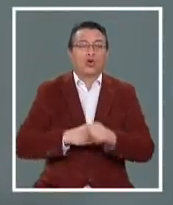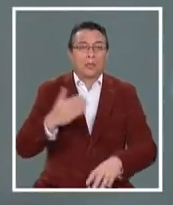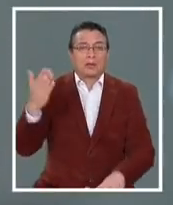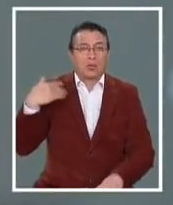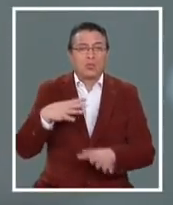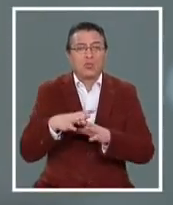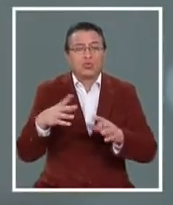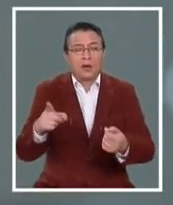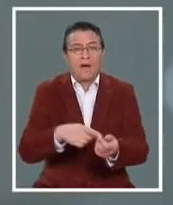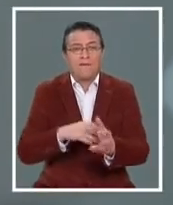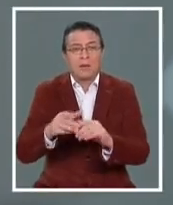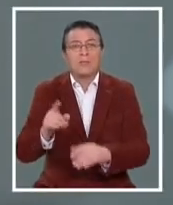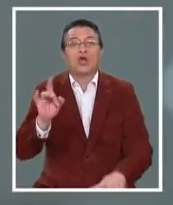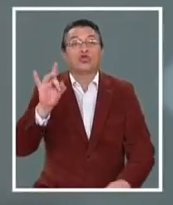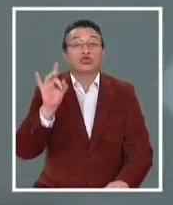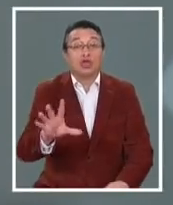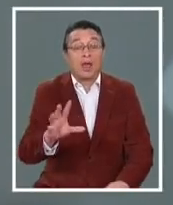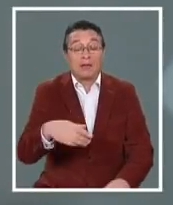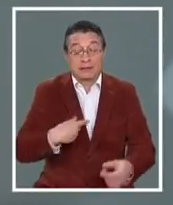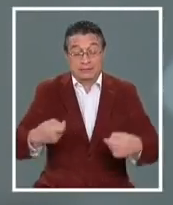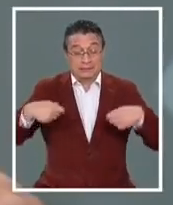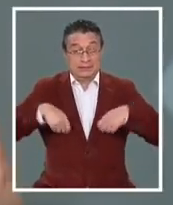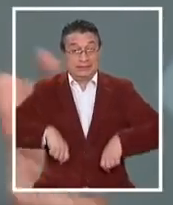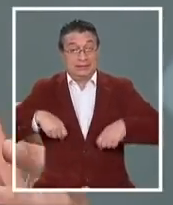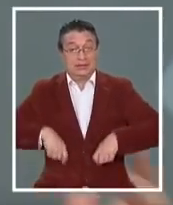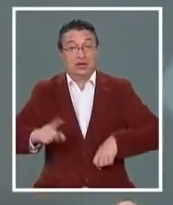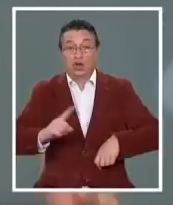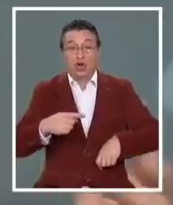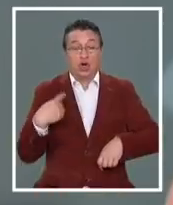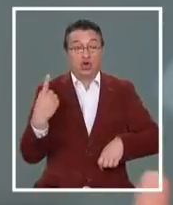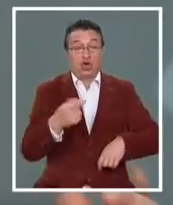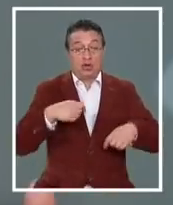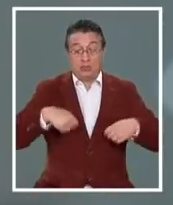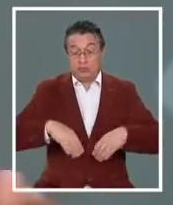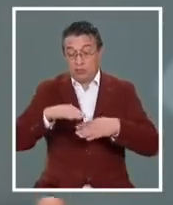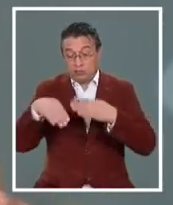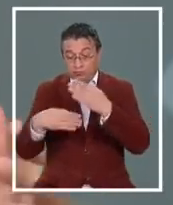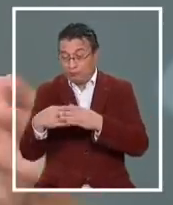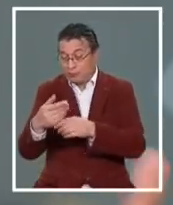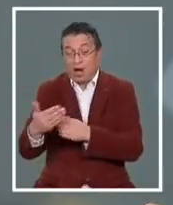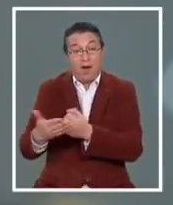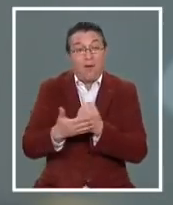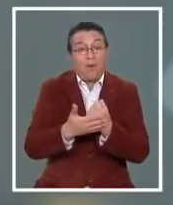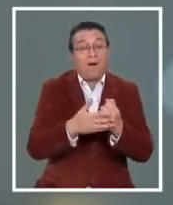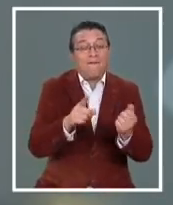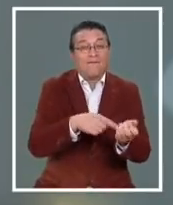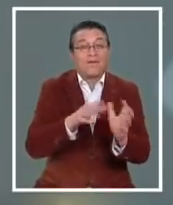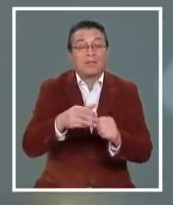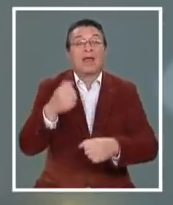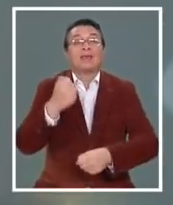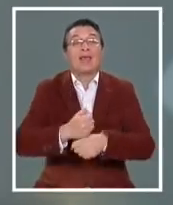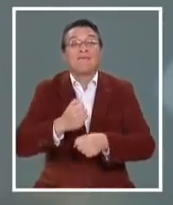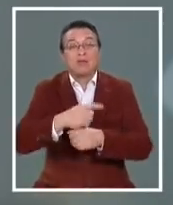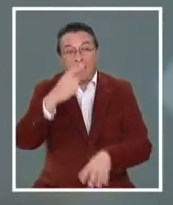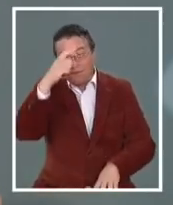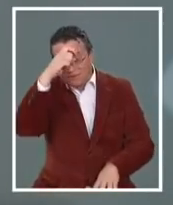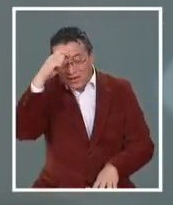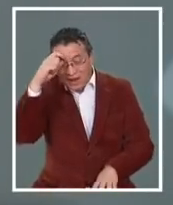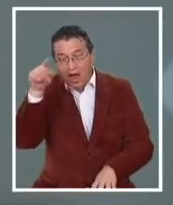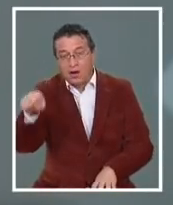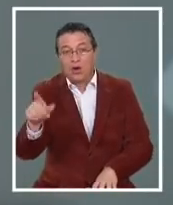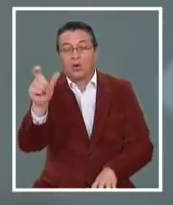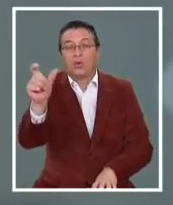familias. Porque no es solamente el ingreso que se tenía, sino son todos los ingresos complementarios que tenía una familia, que, por ejemplo, el trabajo de verano que podía